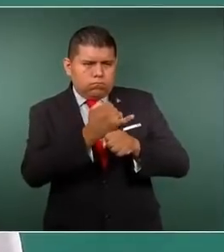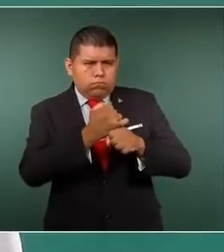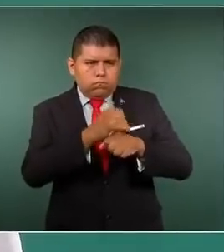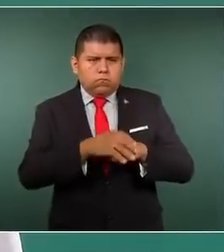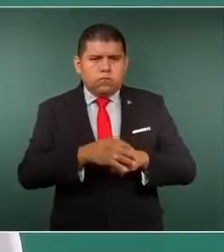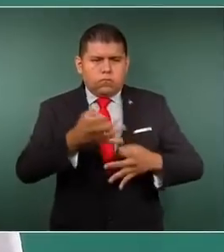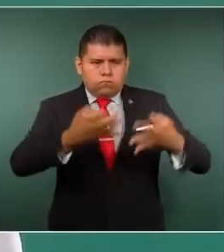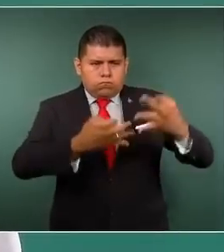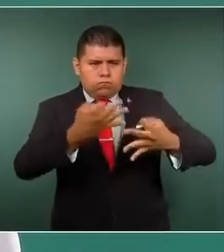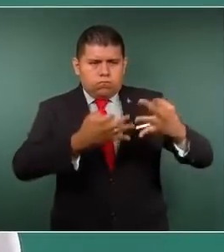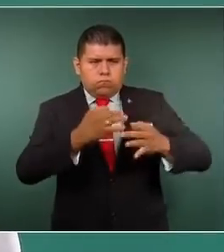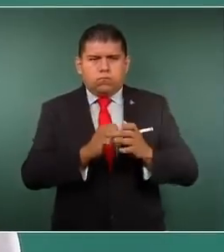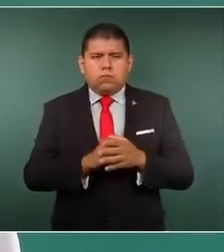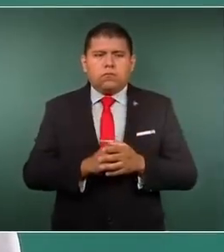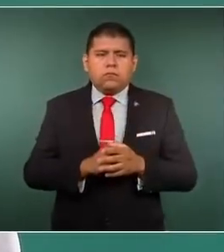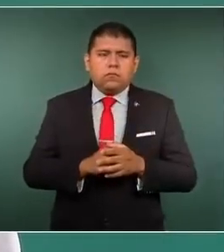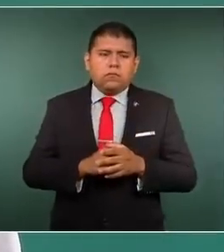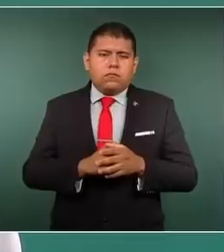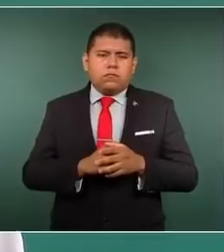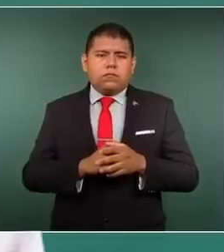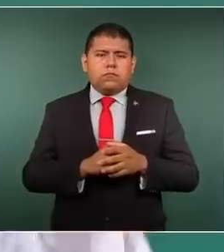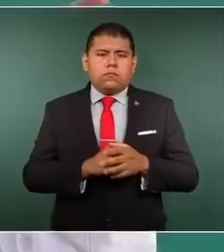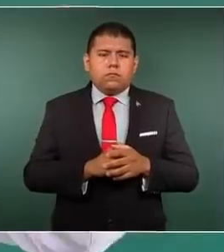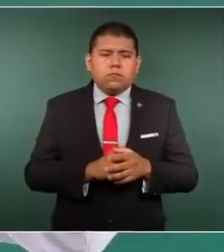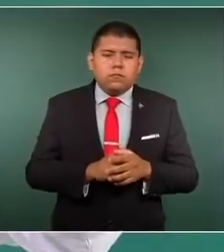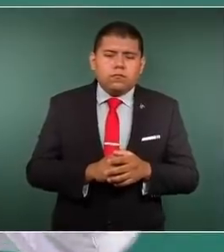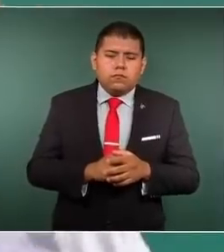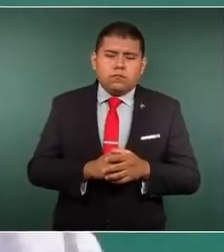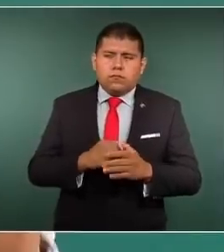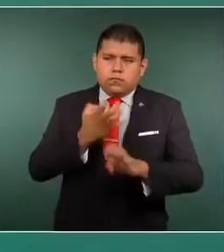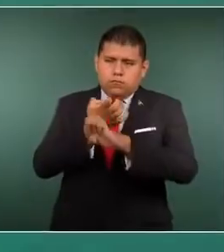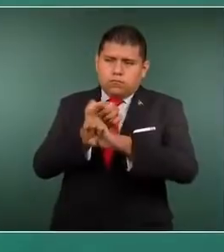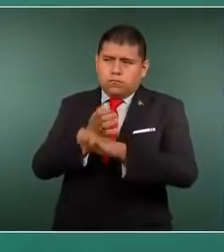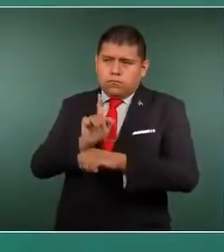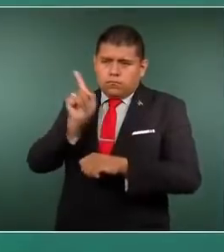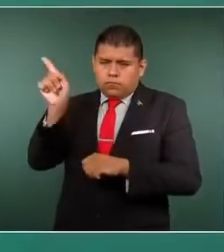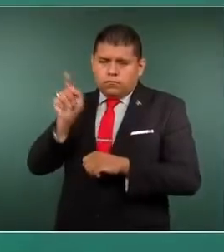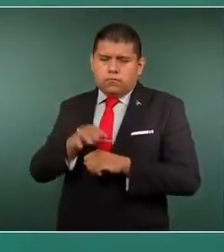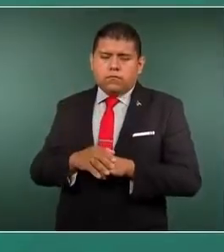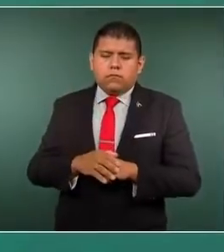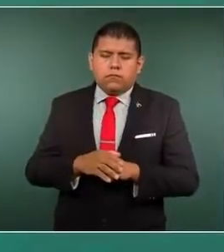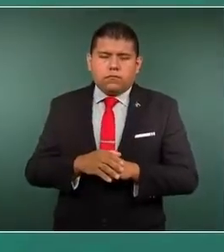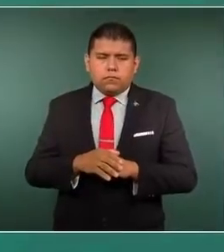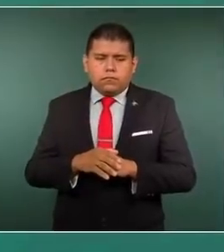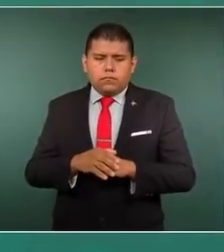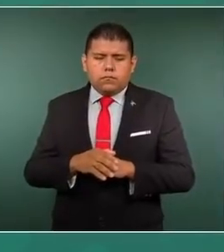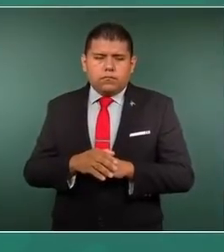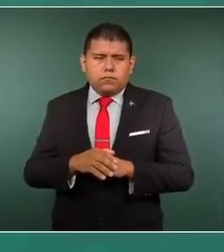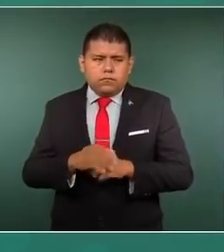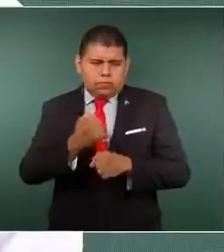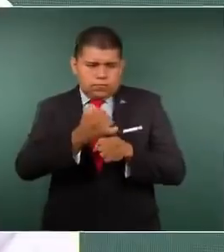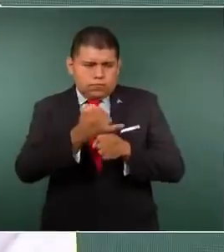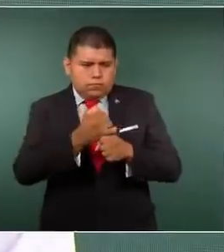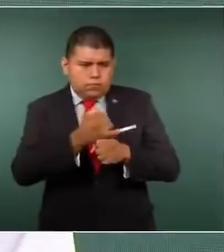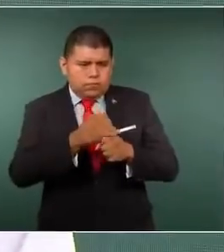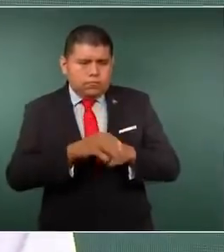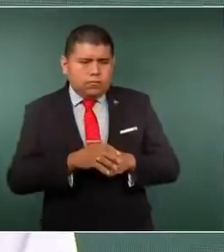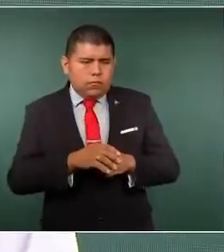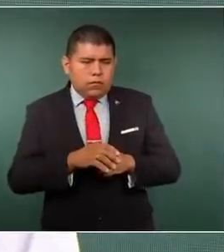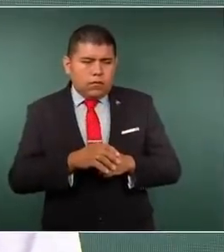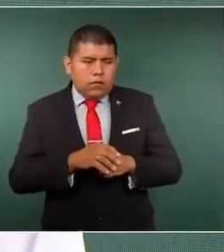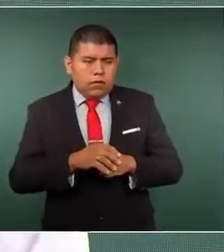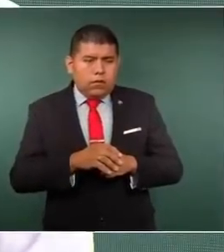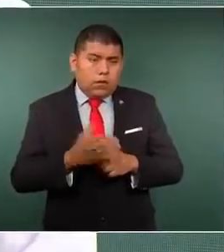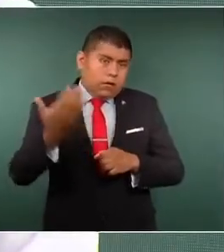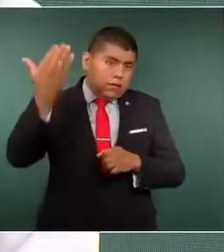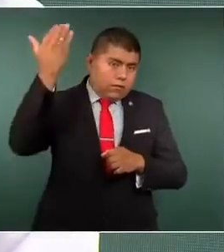como puede ser nueva york a dos de sus colaboradores más cercanos que fueron premiados en